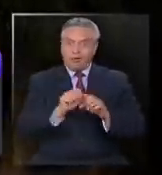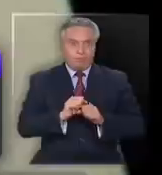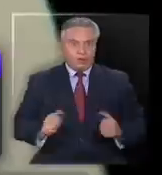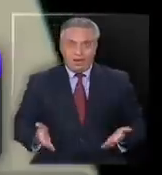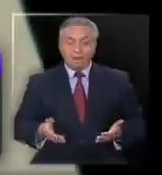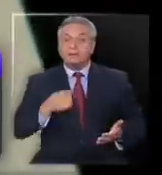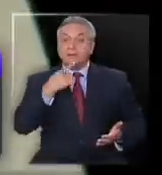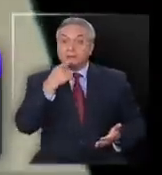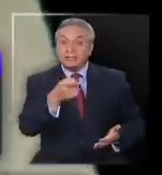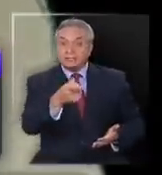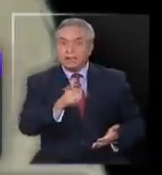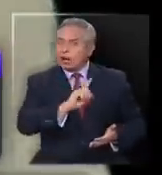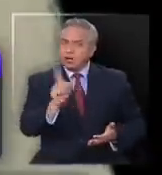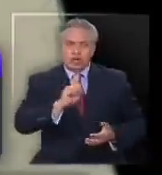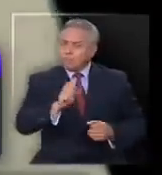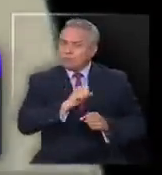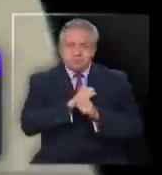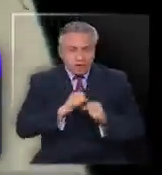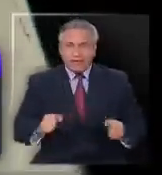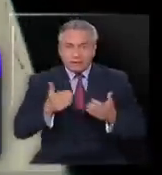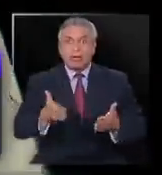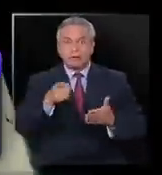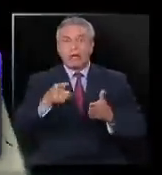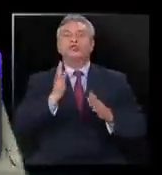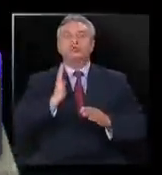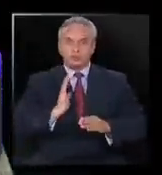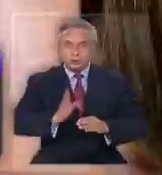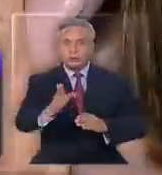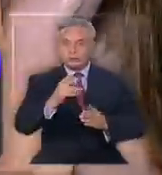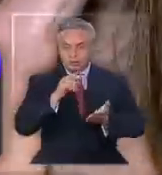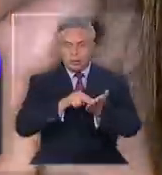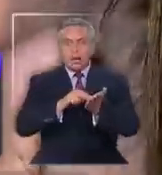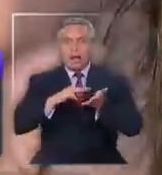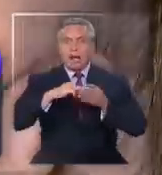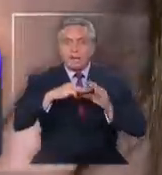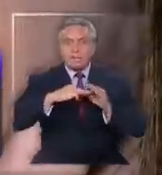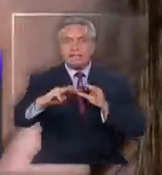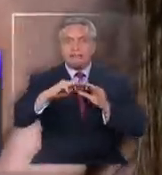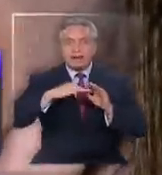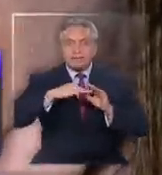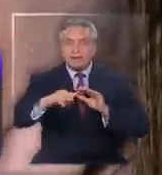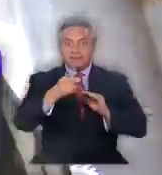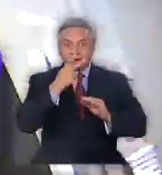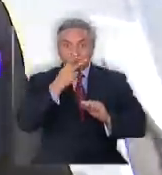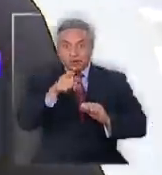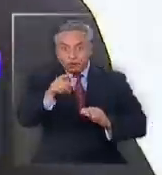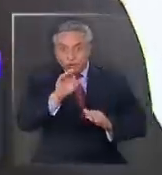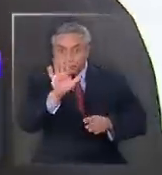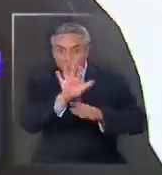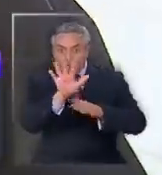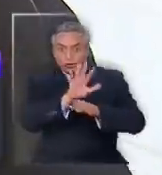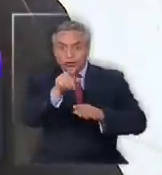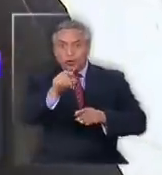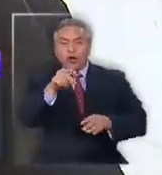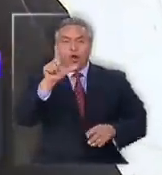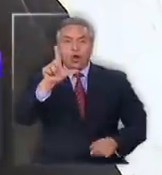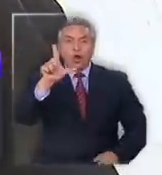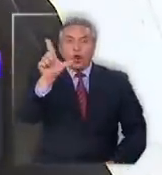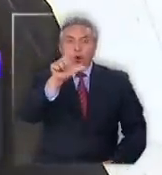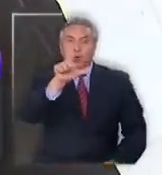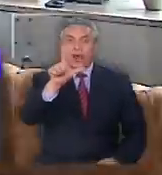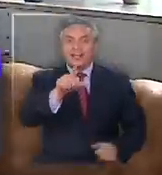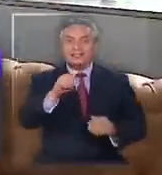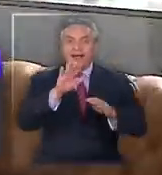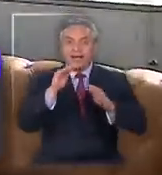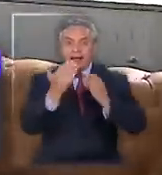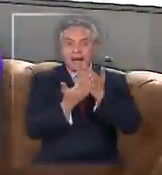que dice Alejandra con fuerza. Sigue recibiendo mensajes intimidatorios mientras la acompañábamos viendo la nota del día lunes y mientras estaba en el programa Muy Buenos